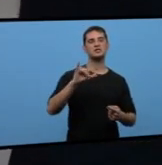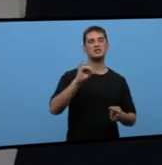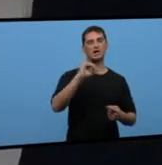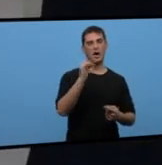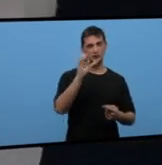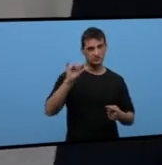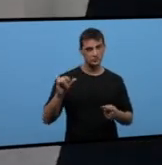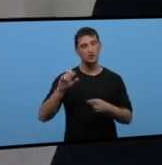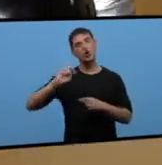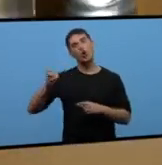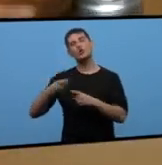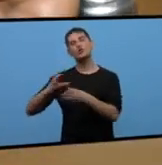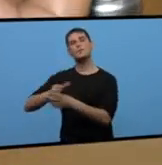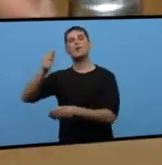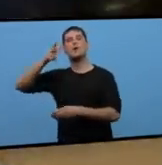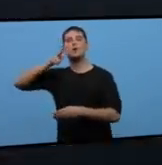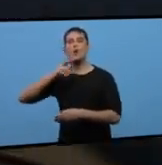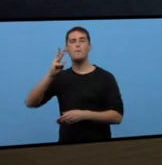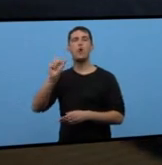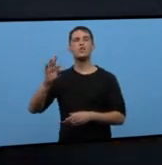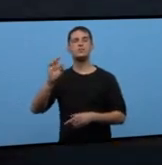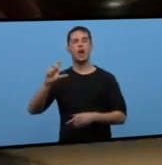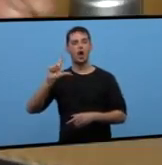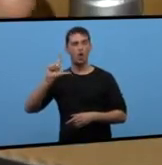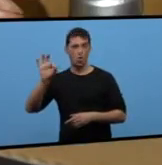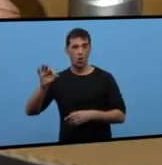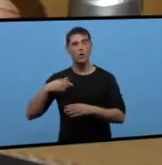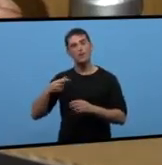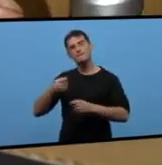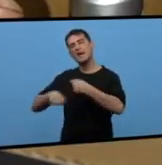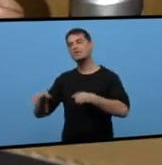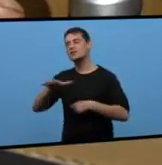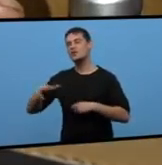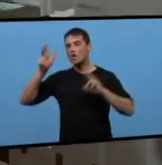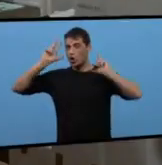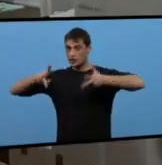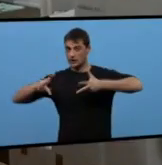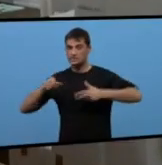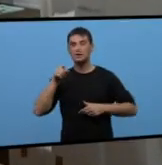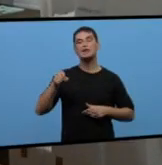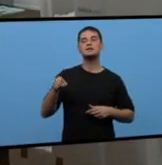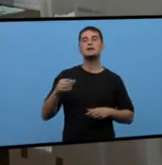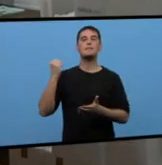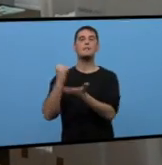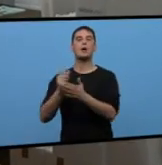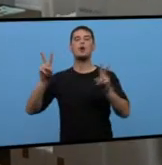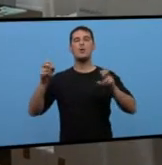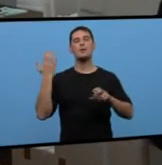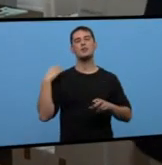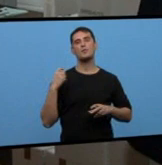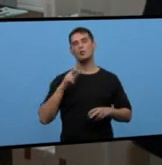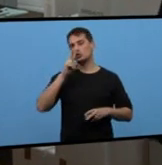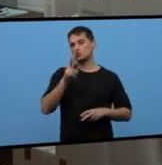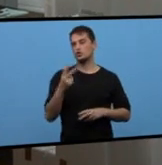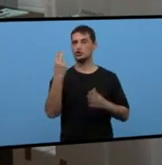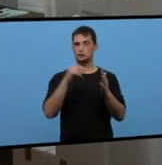pasouse a producir unha botella de luxo, Portelo, destinada sobre todo a hotéis. Este viño foi unha marca nova que empezamos hai 2 anos. O 2009